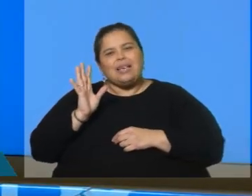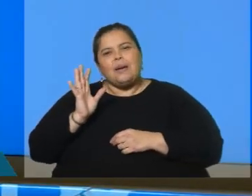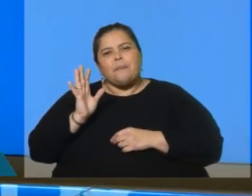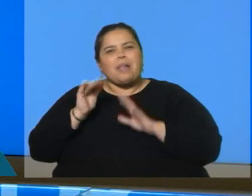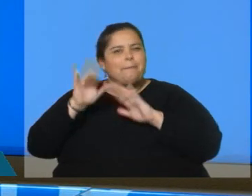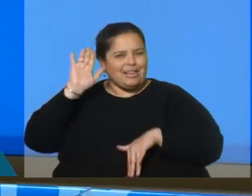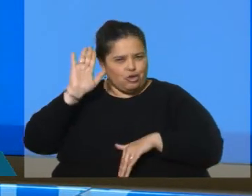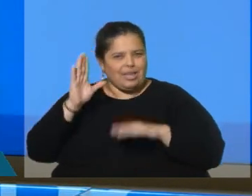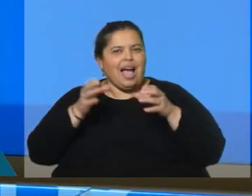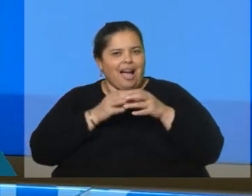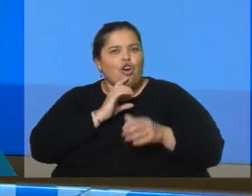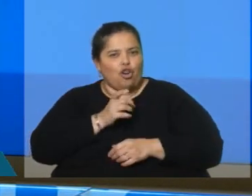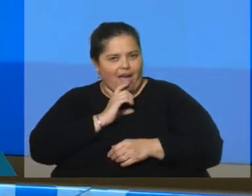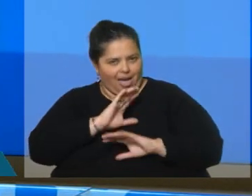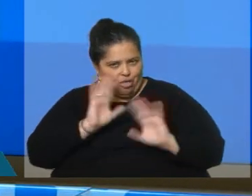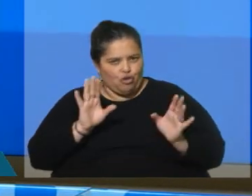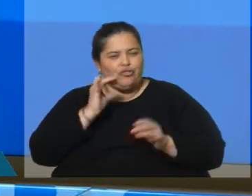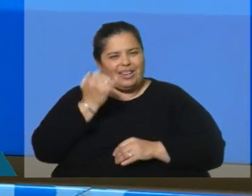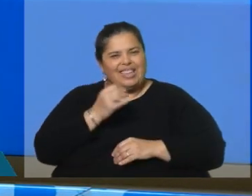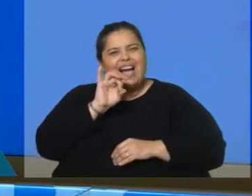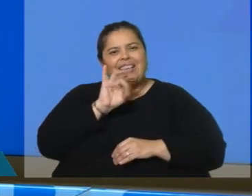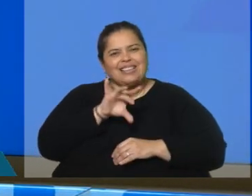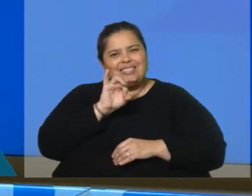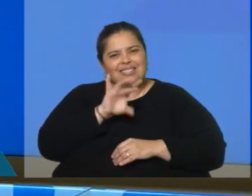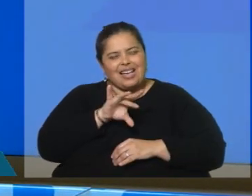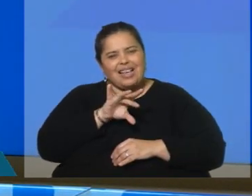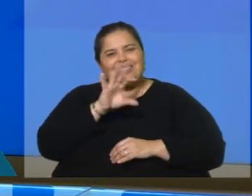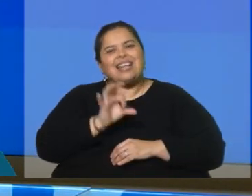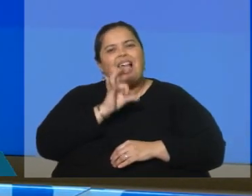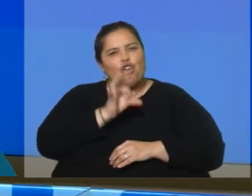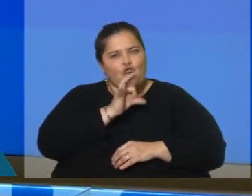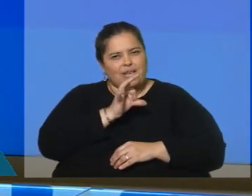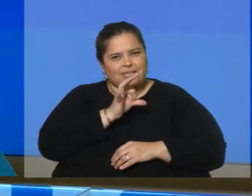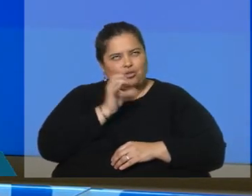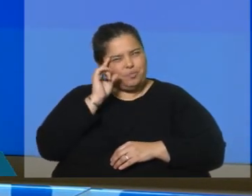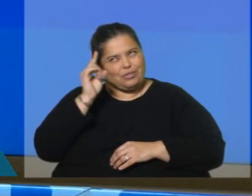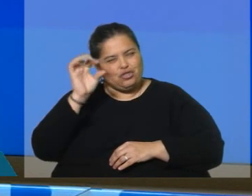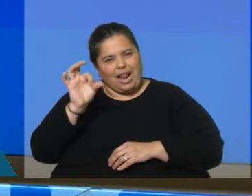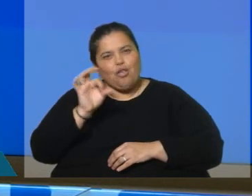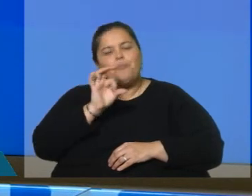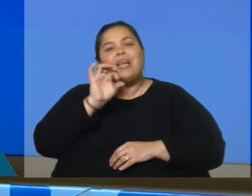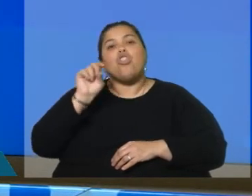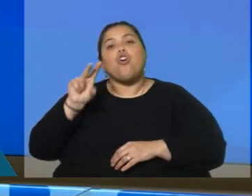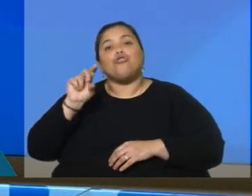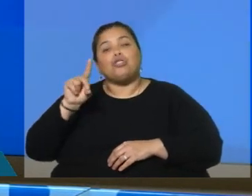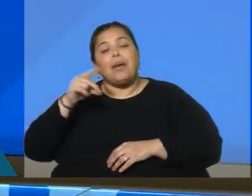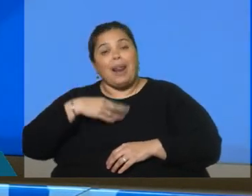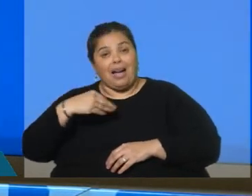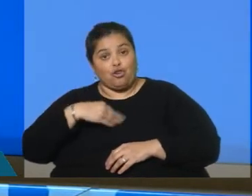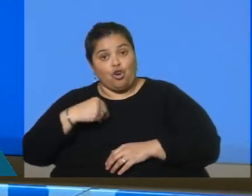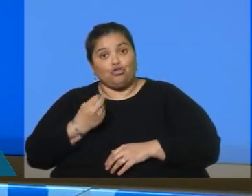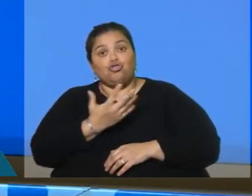mayoría el partido Colorado con 15 senadores senados estoy pensando 12 los blancos